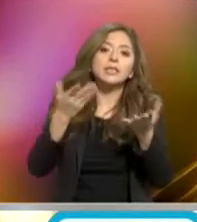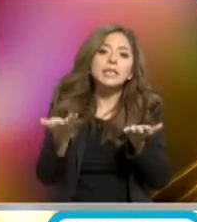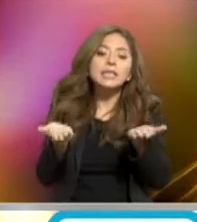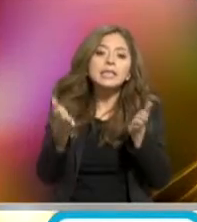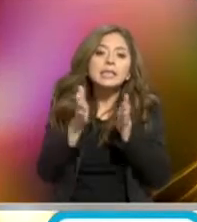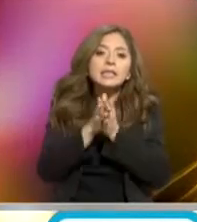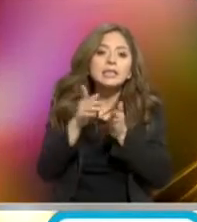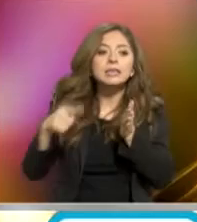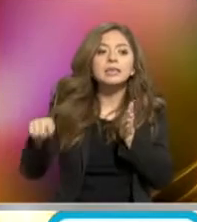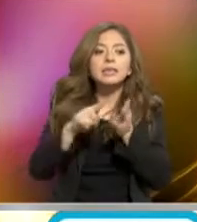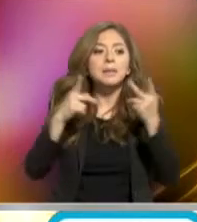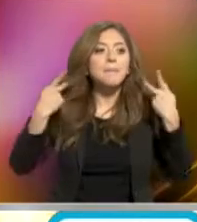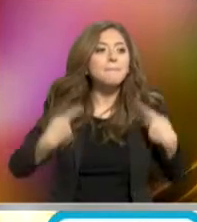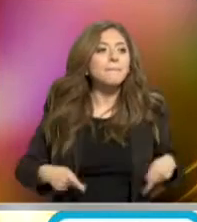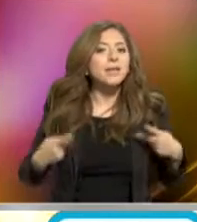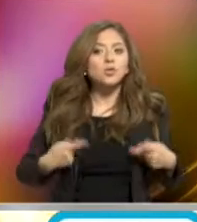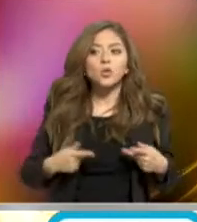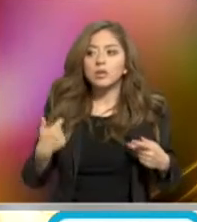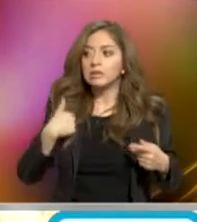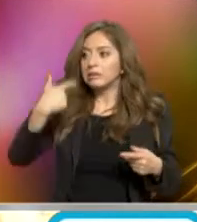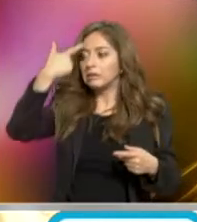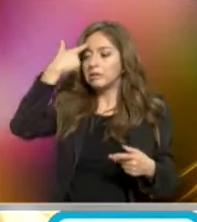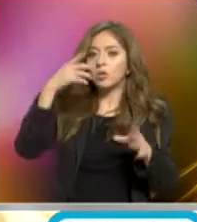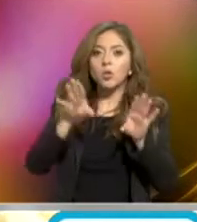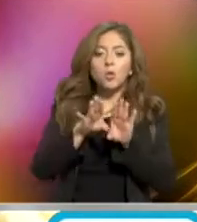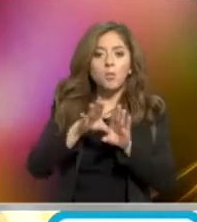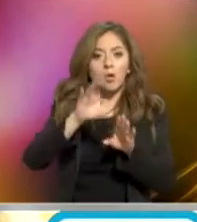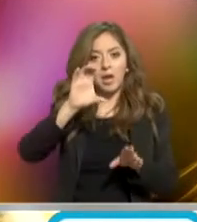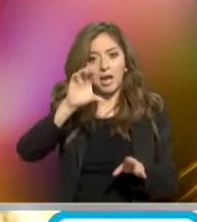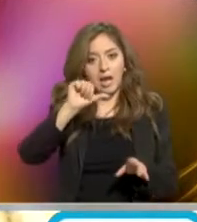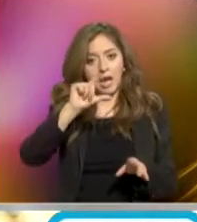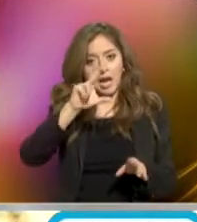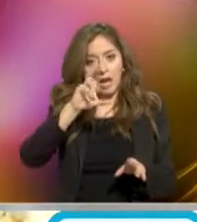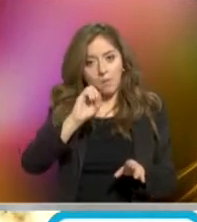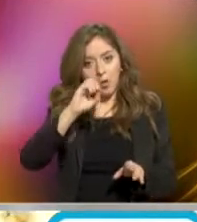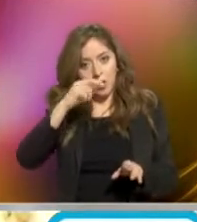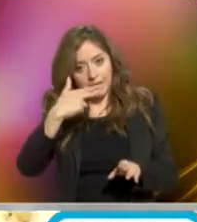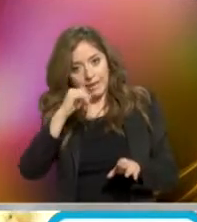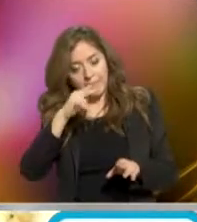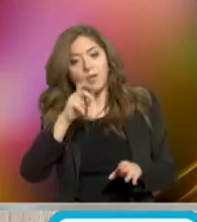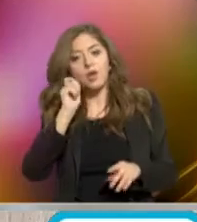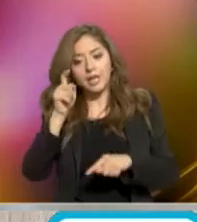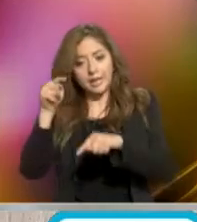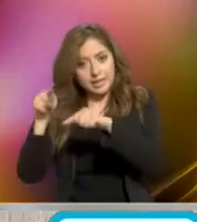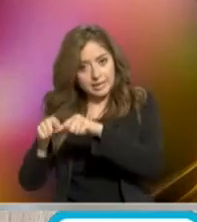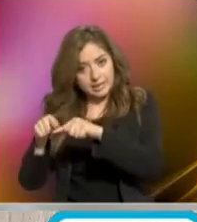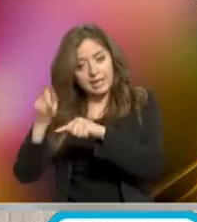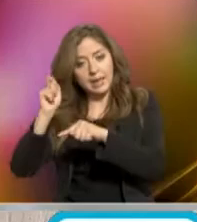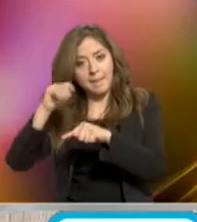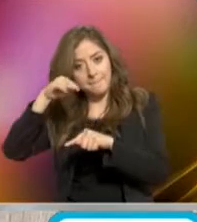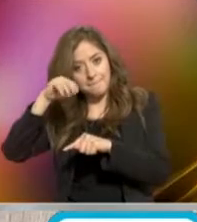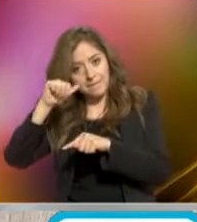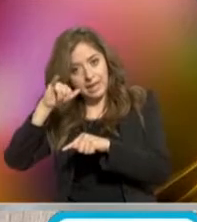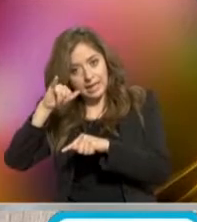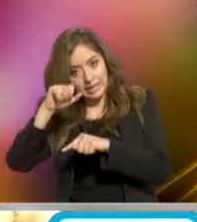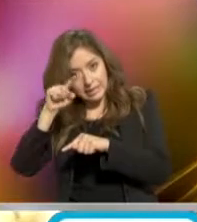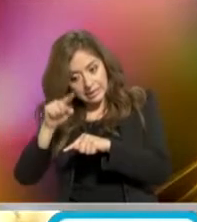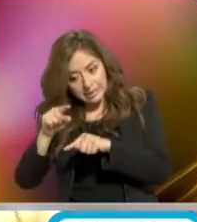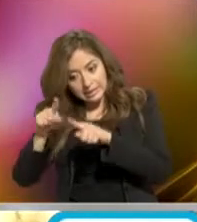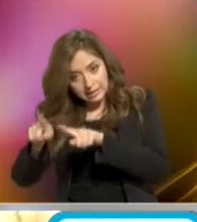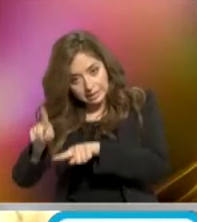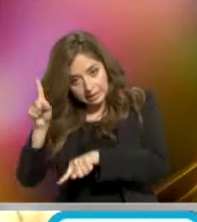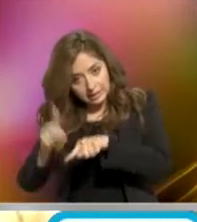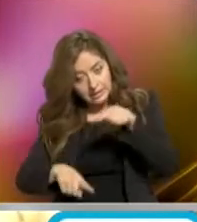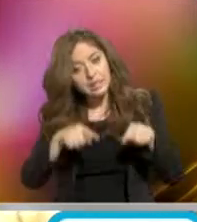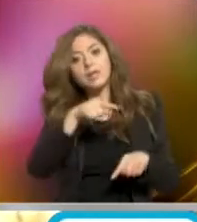quien está cuidando la cantidad de carbohidrato, Sí. aquí traigo un sustituto del maíz por el nopal para que sea el tlacoyo. La carne es